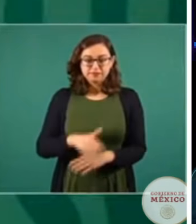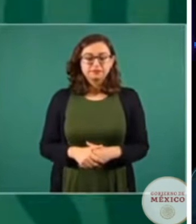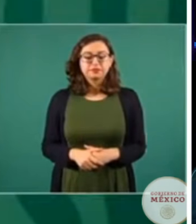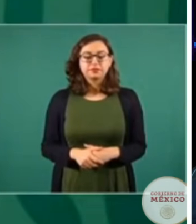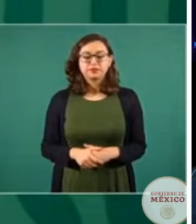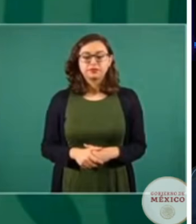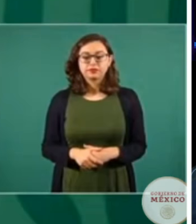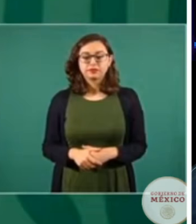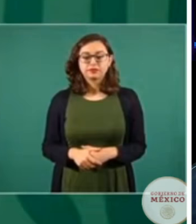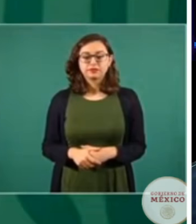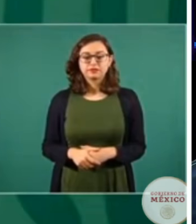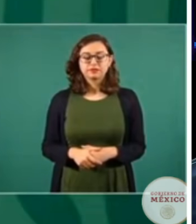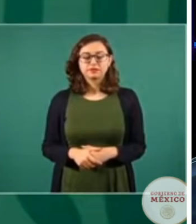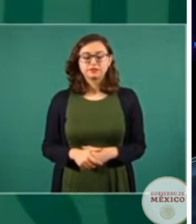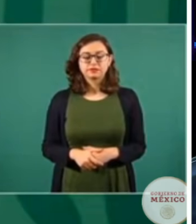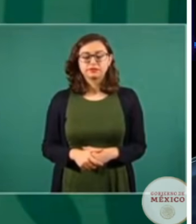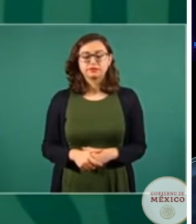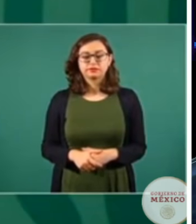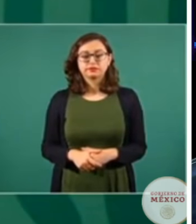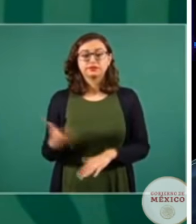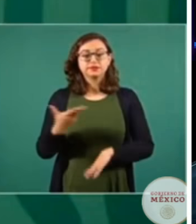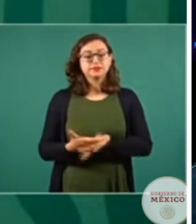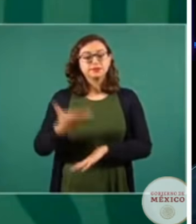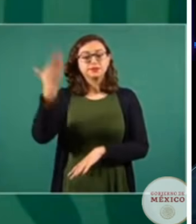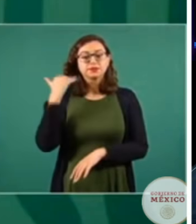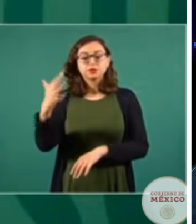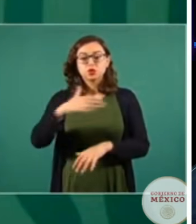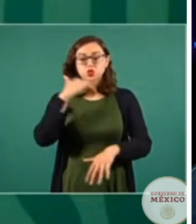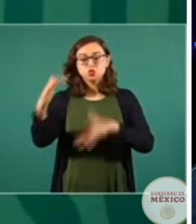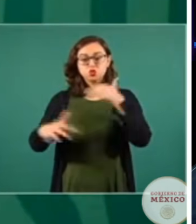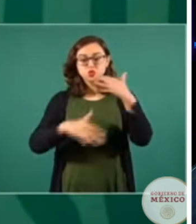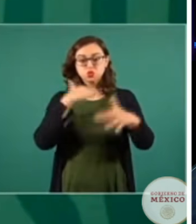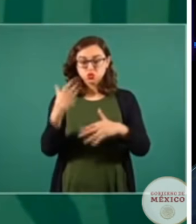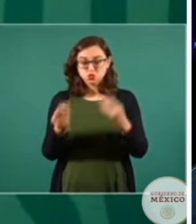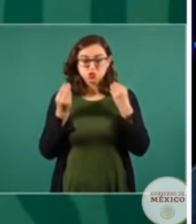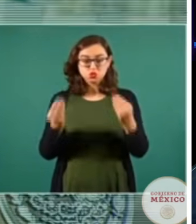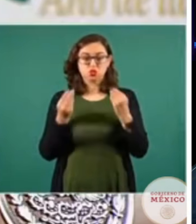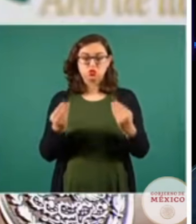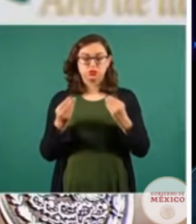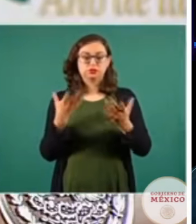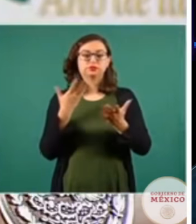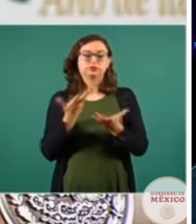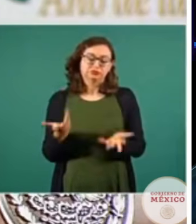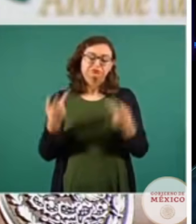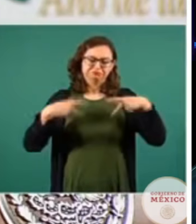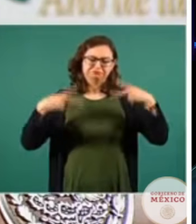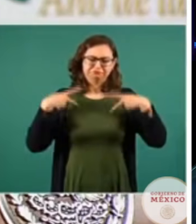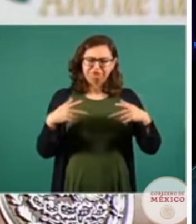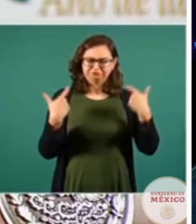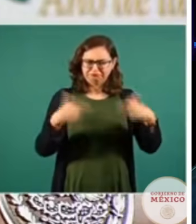Obrador con la cuarta transformación de la vida pública de nuestro país. Nos vemos en el próximo video.